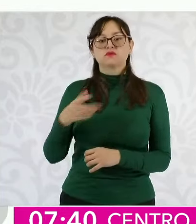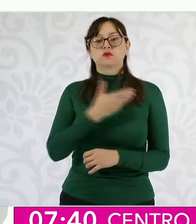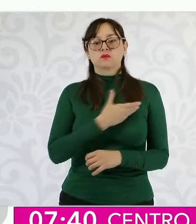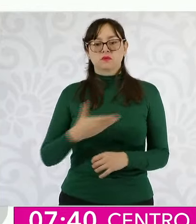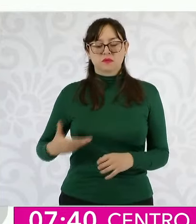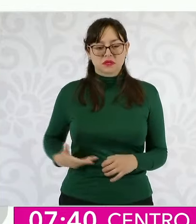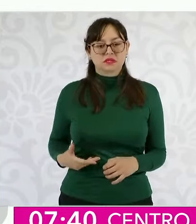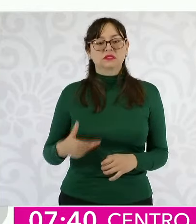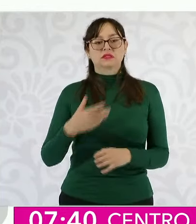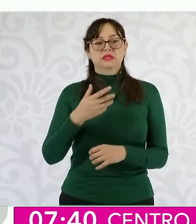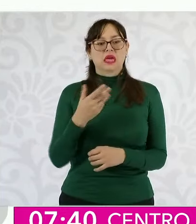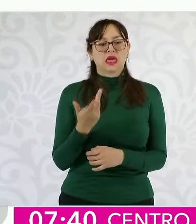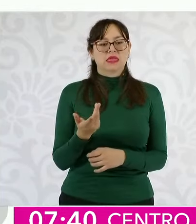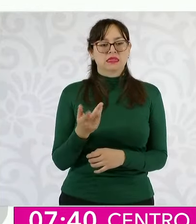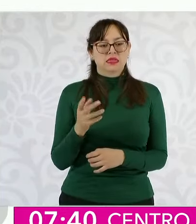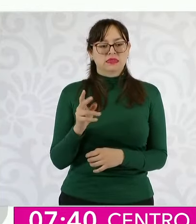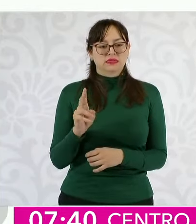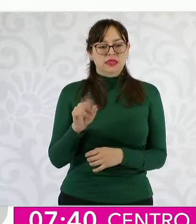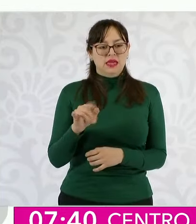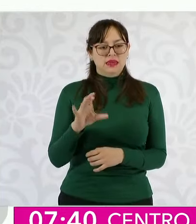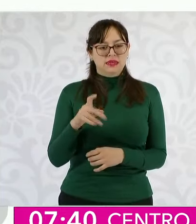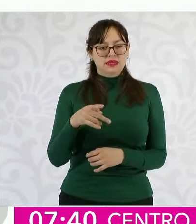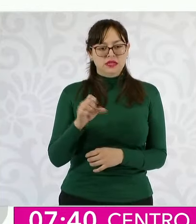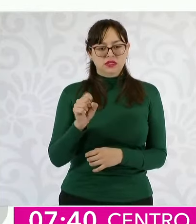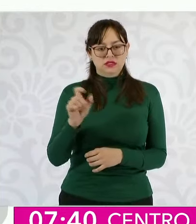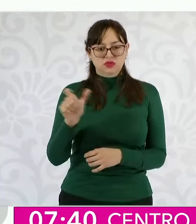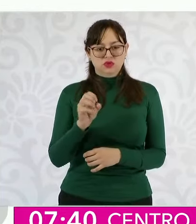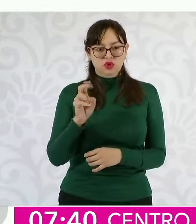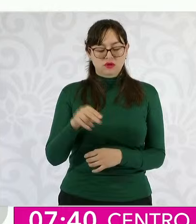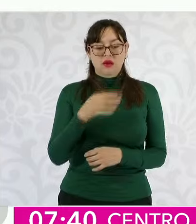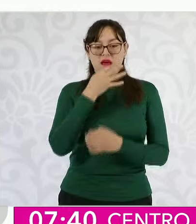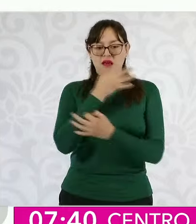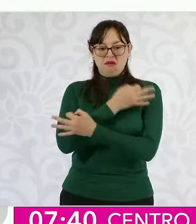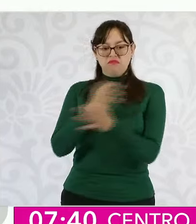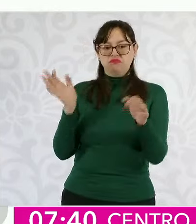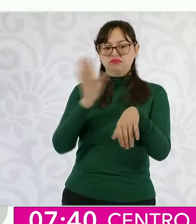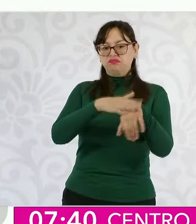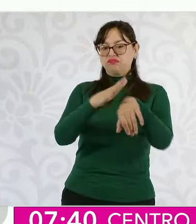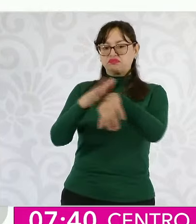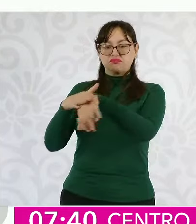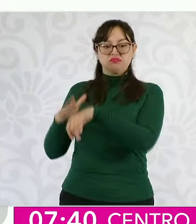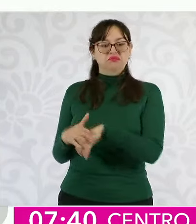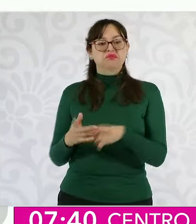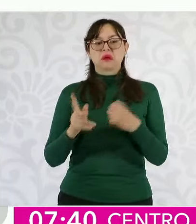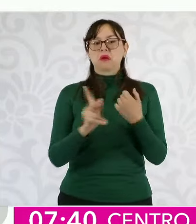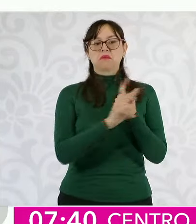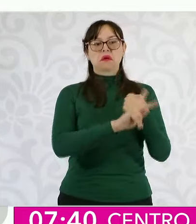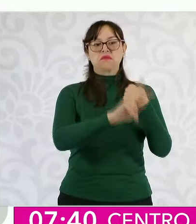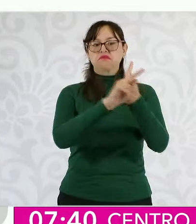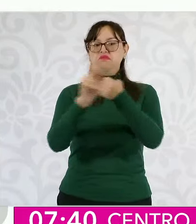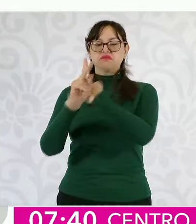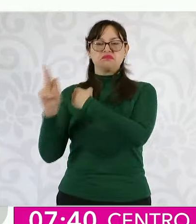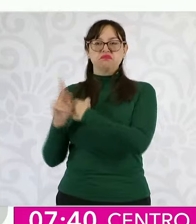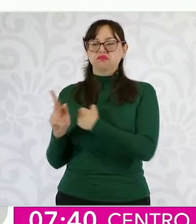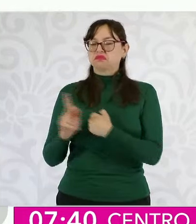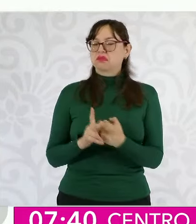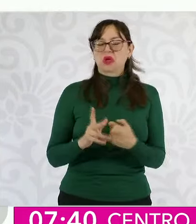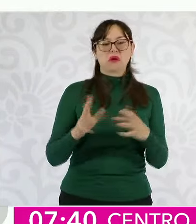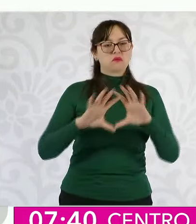un arancel de 10% a las importaciones de todos los países prácticamente. Fue un arancel